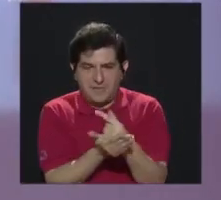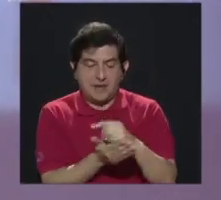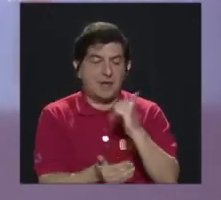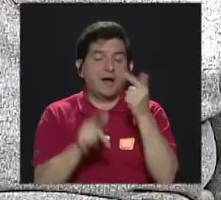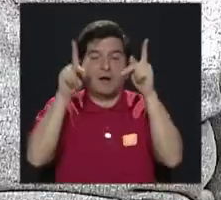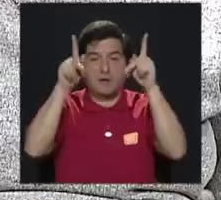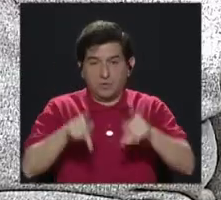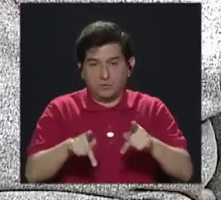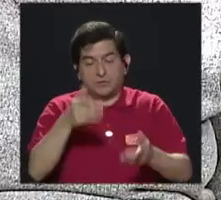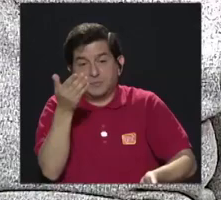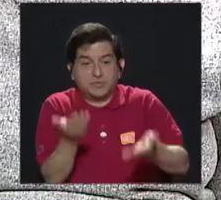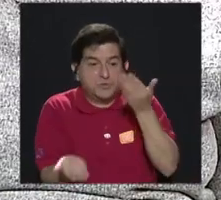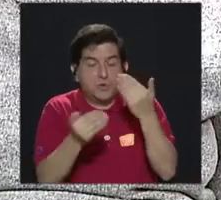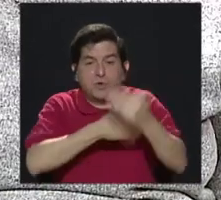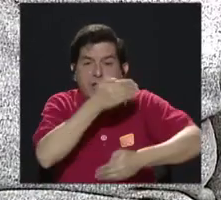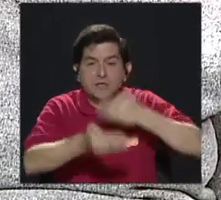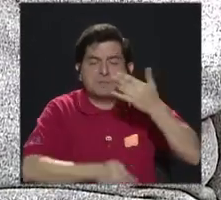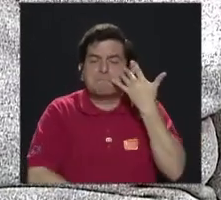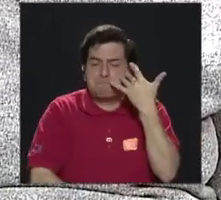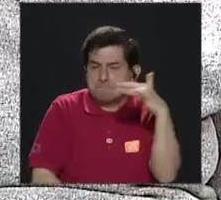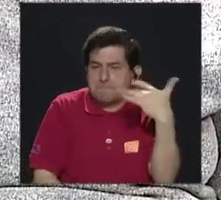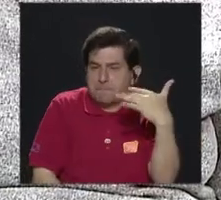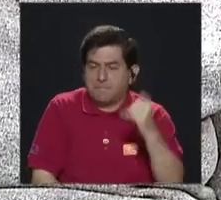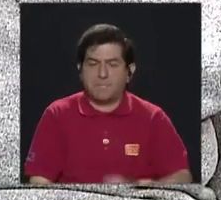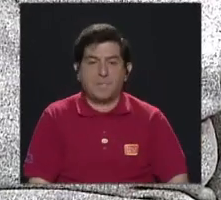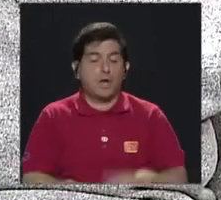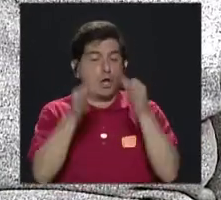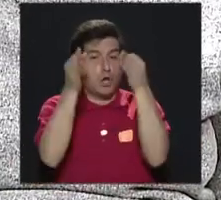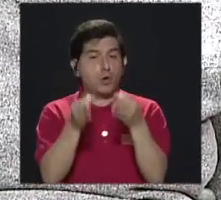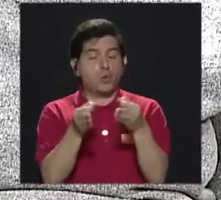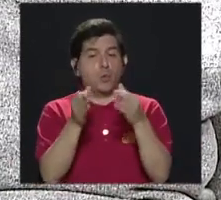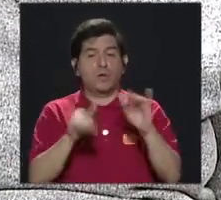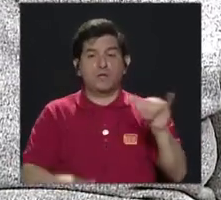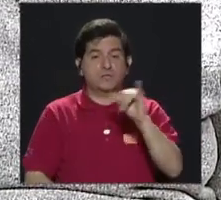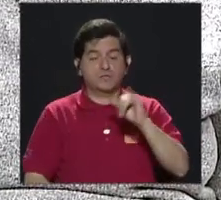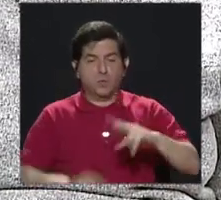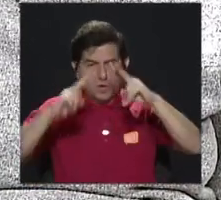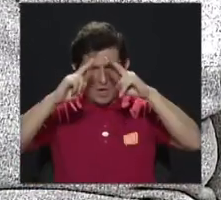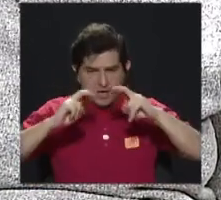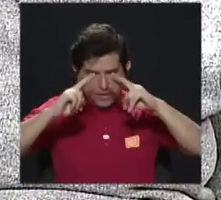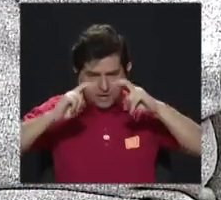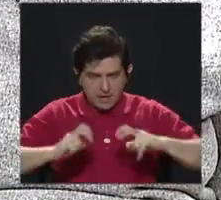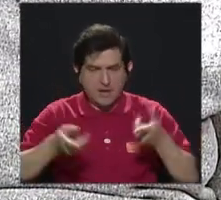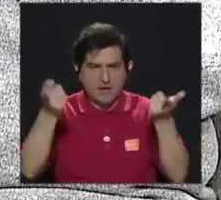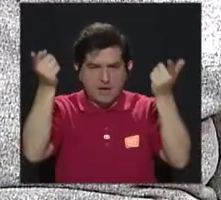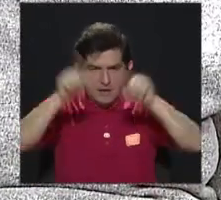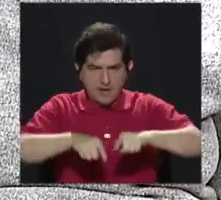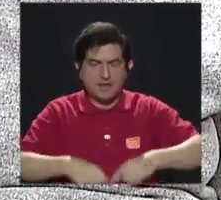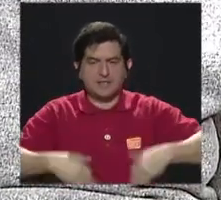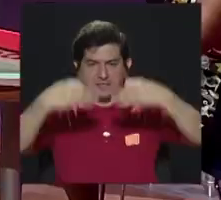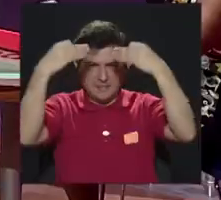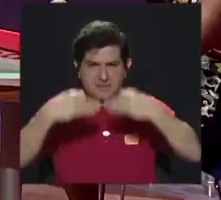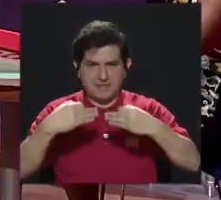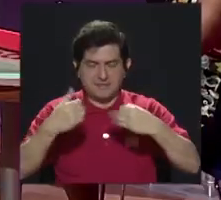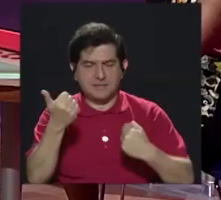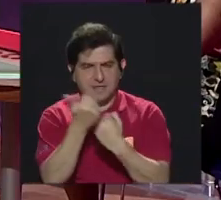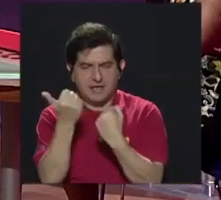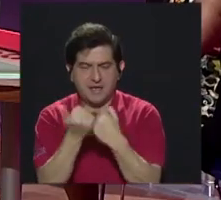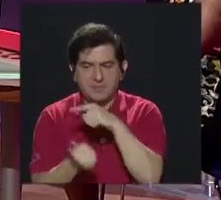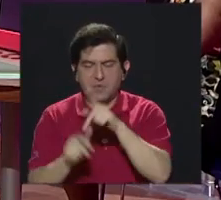otras personas un procedimiento similar y que un juez también que les toque revisar ese caso fallara a favor de